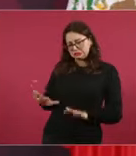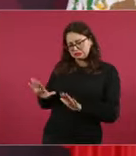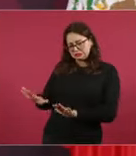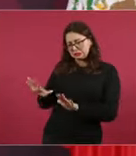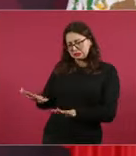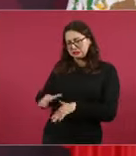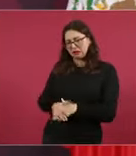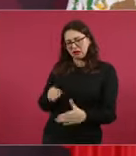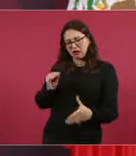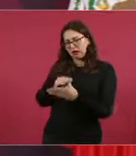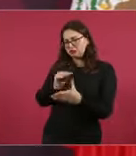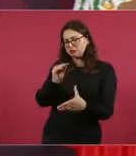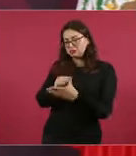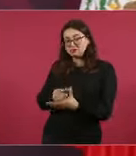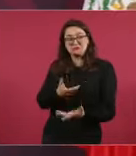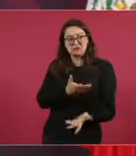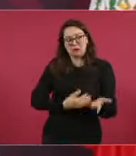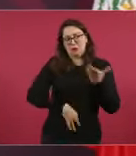Una actitud